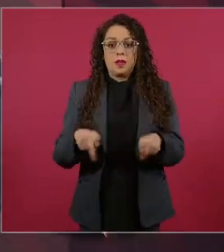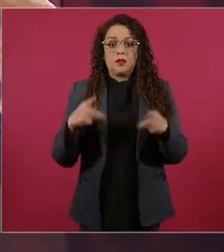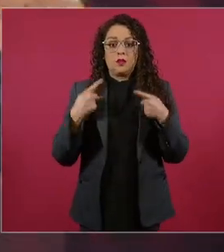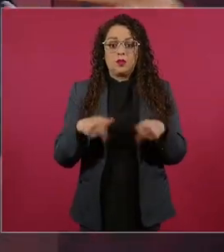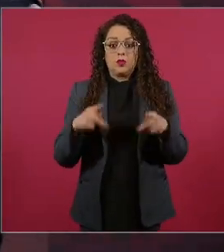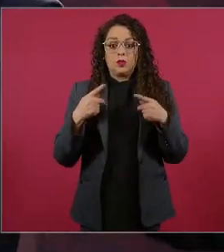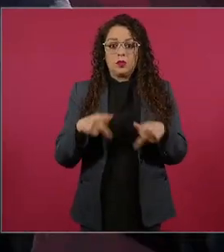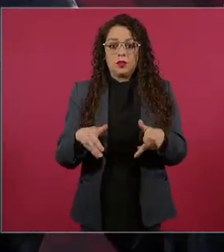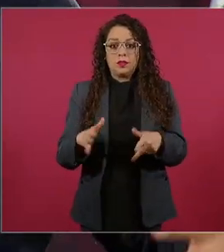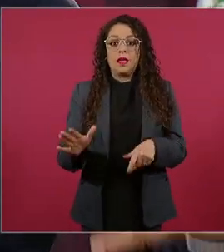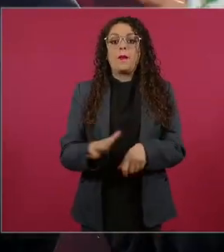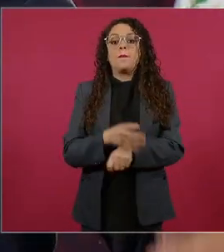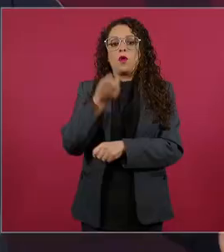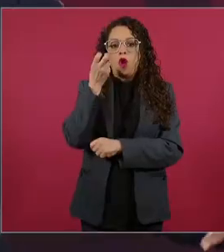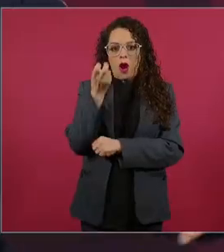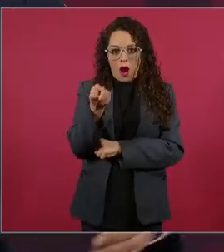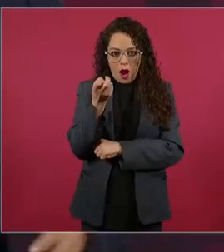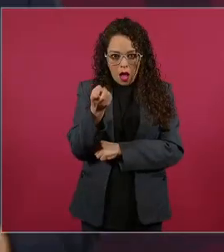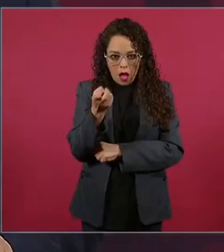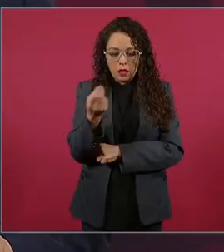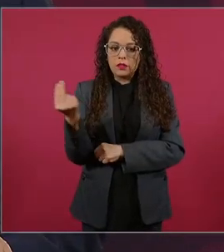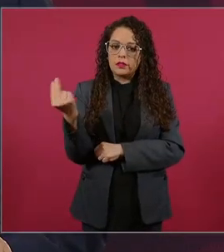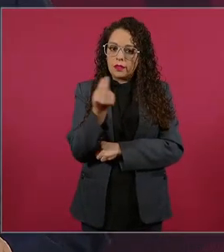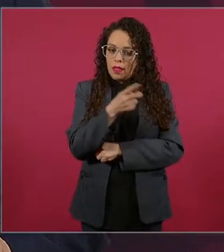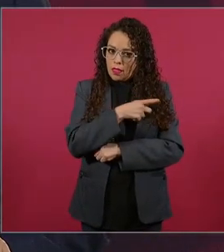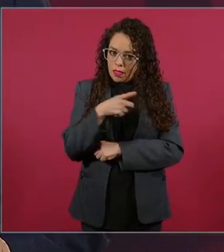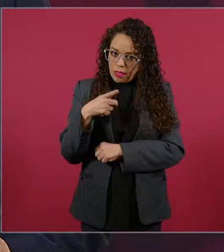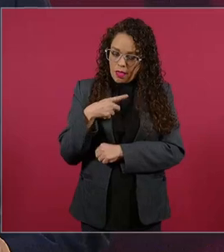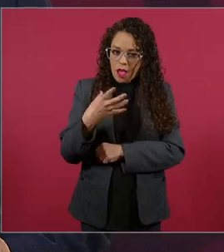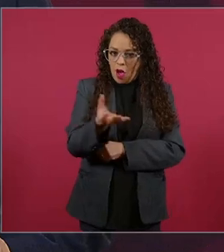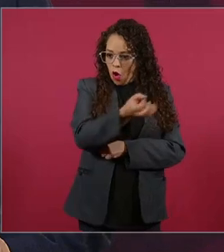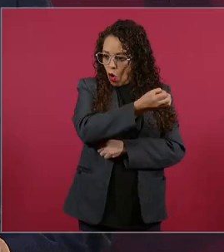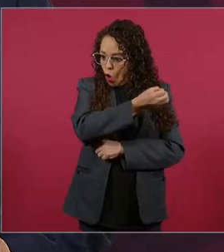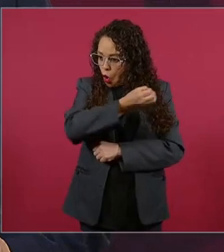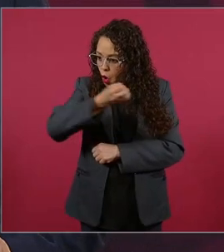Entonces se ordenó, pues para eso es el Estado.